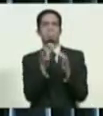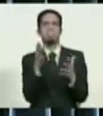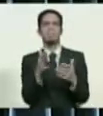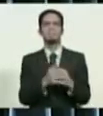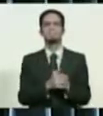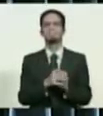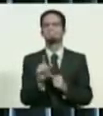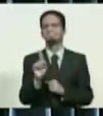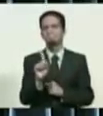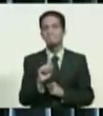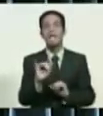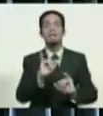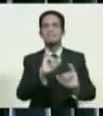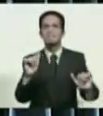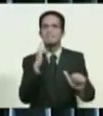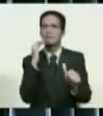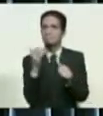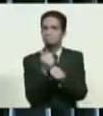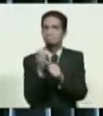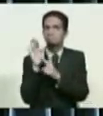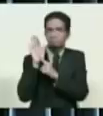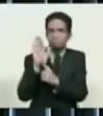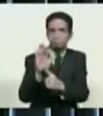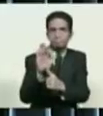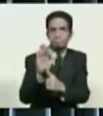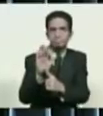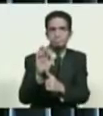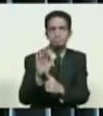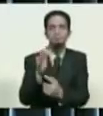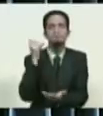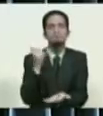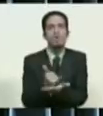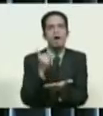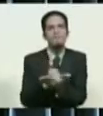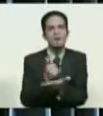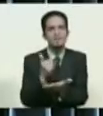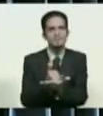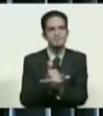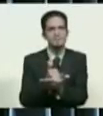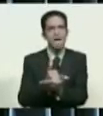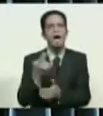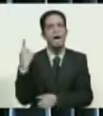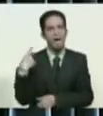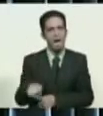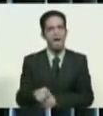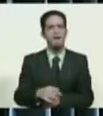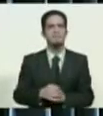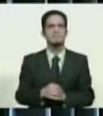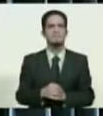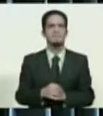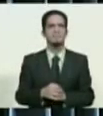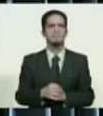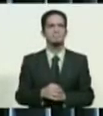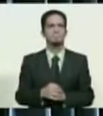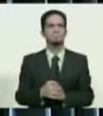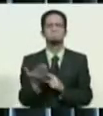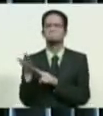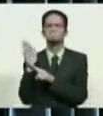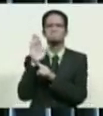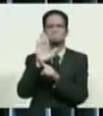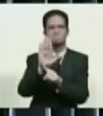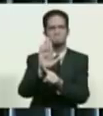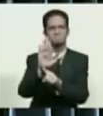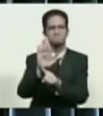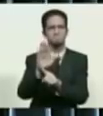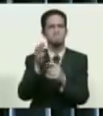ya está plenamente demostrada, con pruebas establecidas, una de las cuales vamos a mostrar